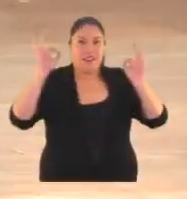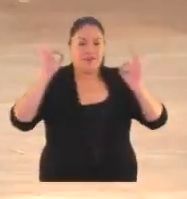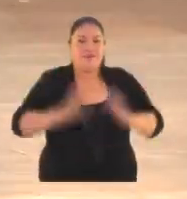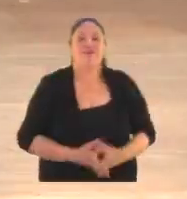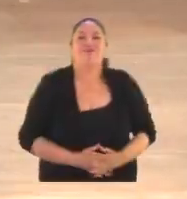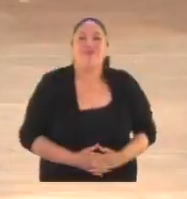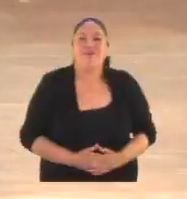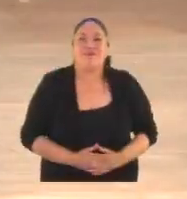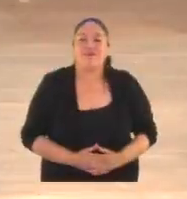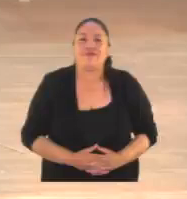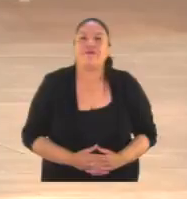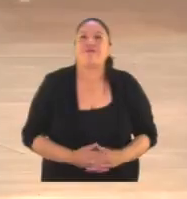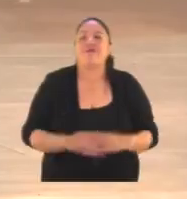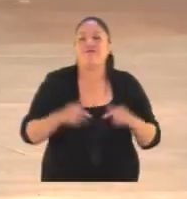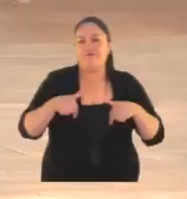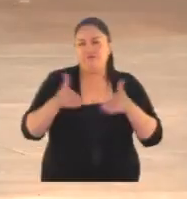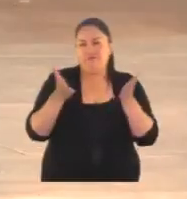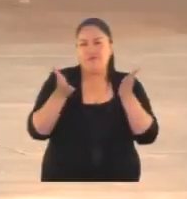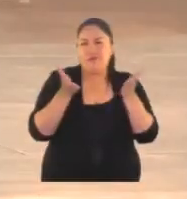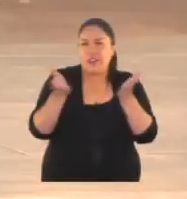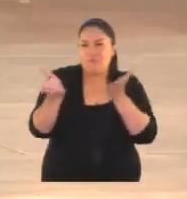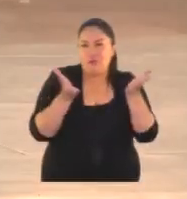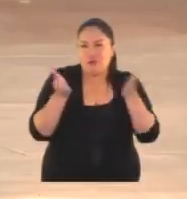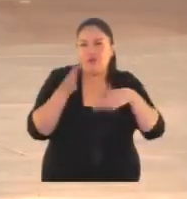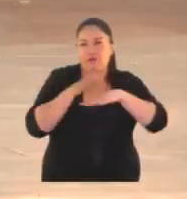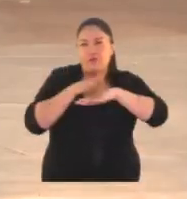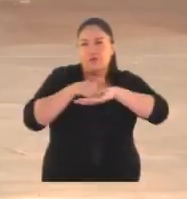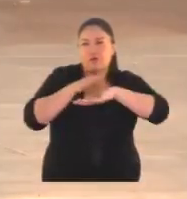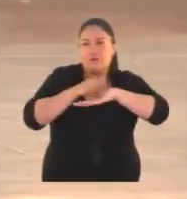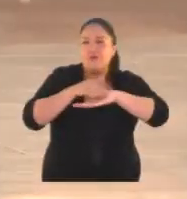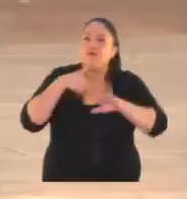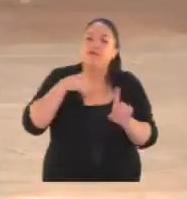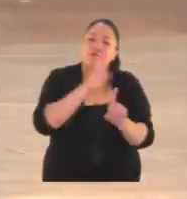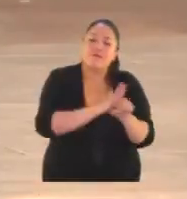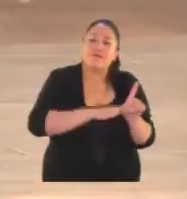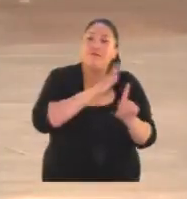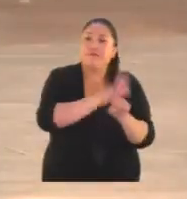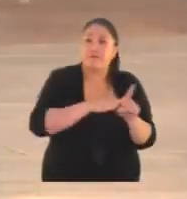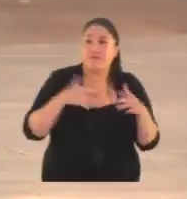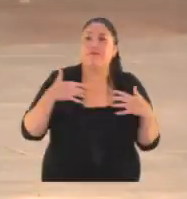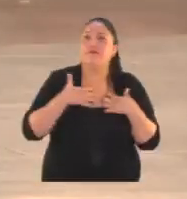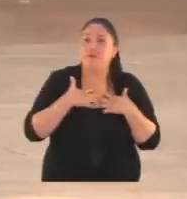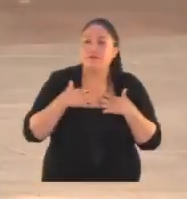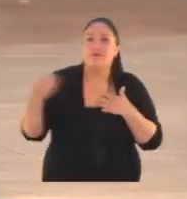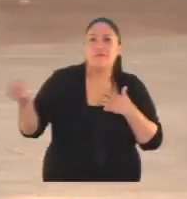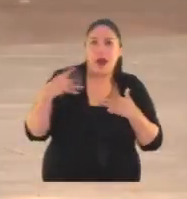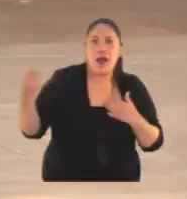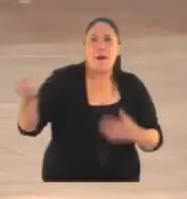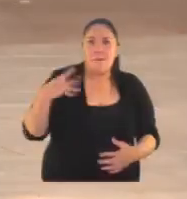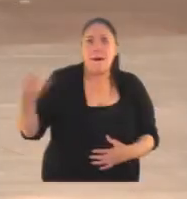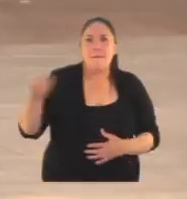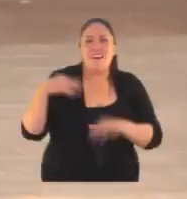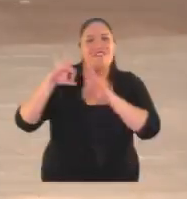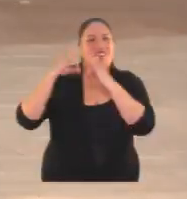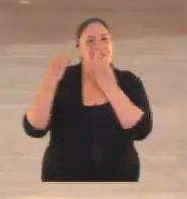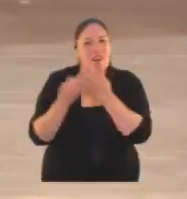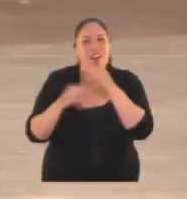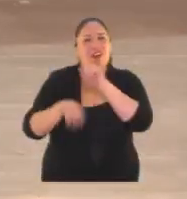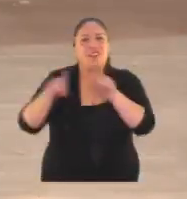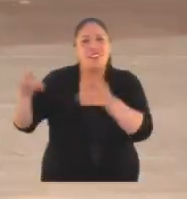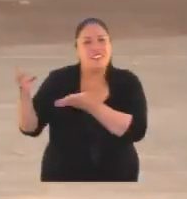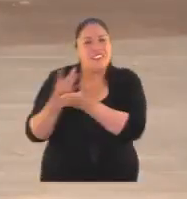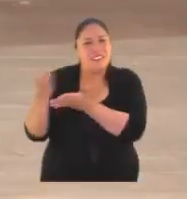Y este es un servicio social, como ustedes saben, aquí en Tu Lado Animal. Oímos los mensajes que nos envían las familias que están